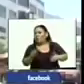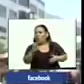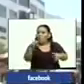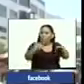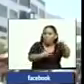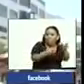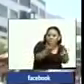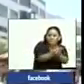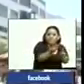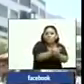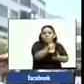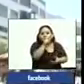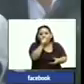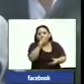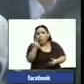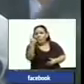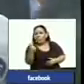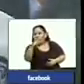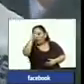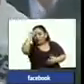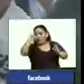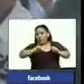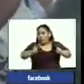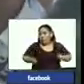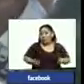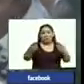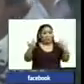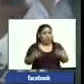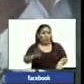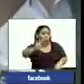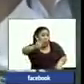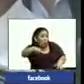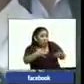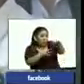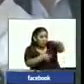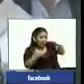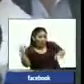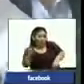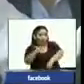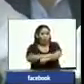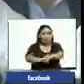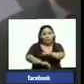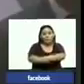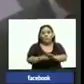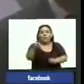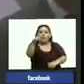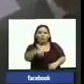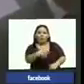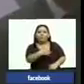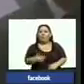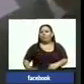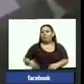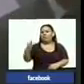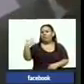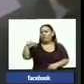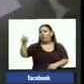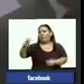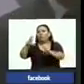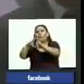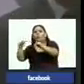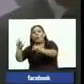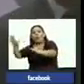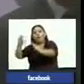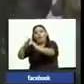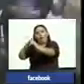documentos secretos por empleado oficial. Esta fue la cuarta orden de captura contra Mauricio Funes. Actualmente, el exmandatario vive en Nicaragua junto a su